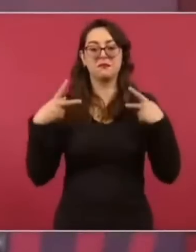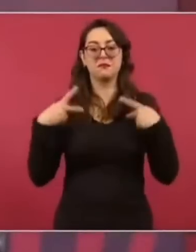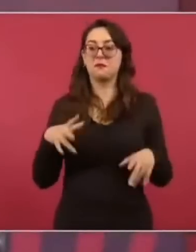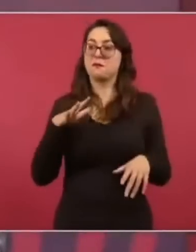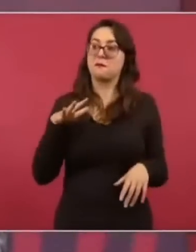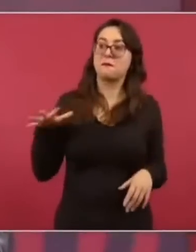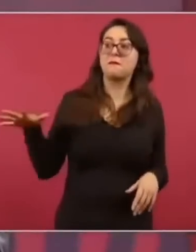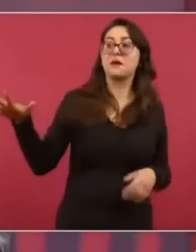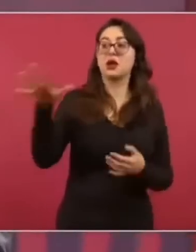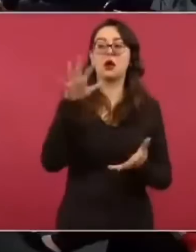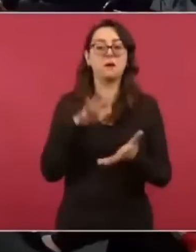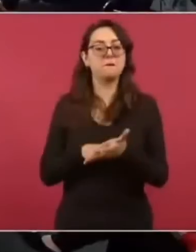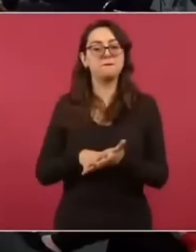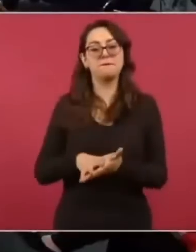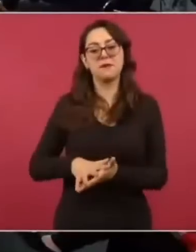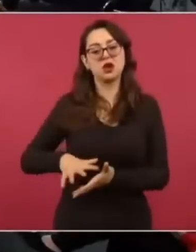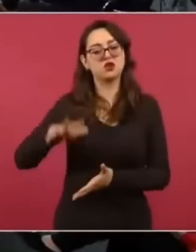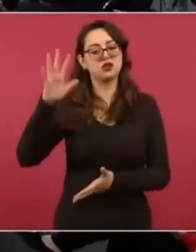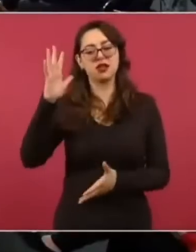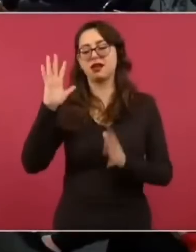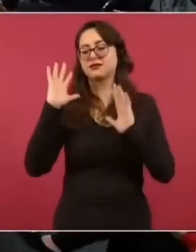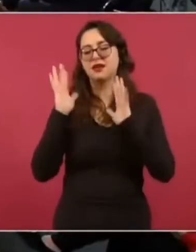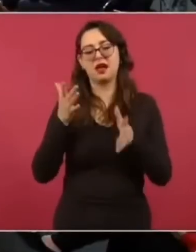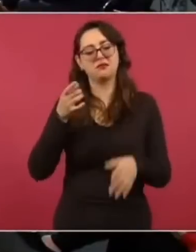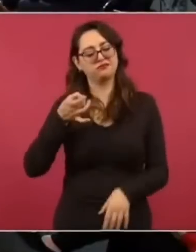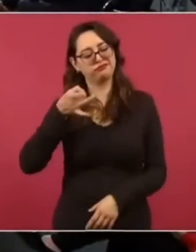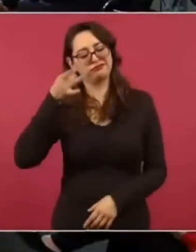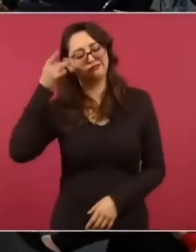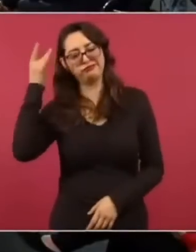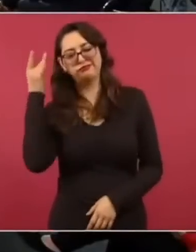son distintas, ¿no? Y eso nos ayuda mucho.